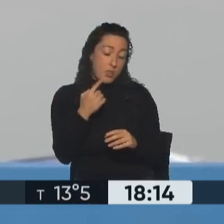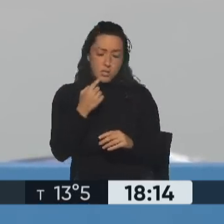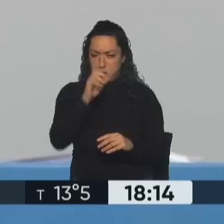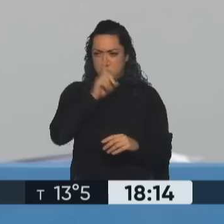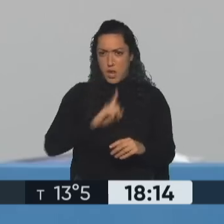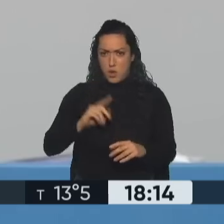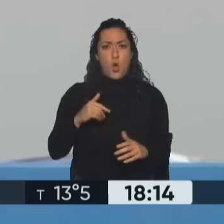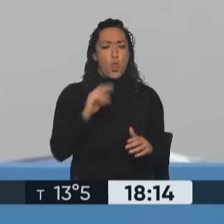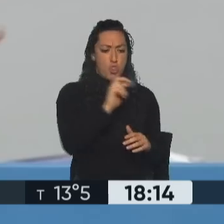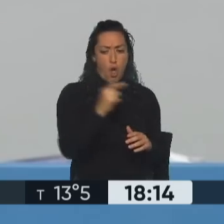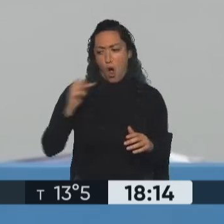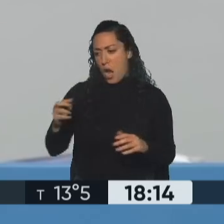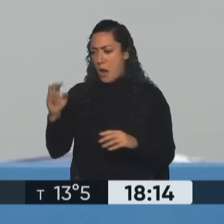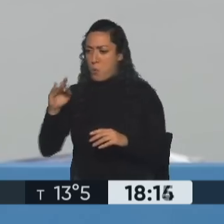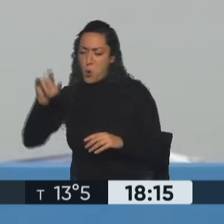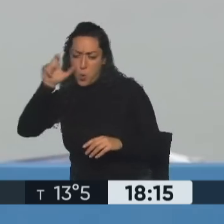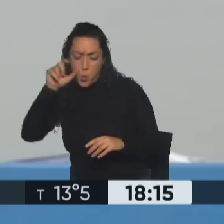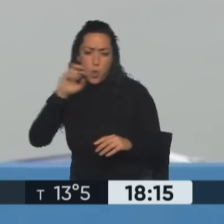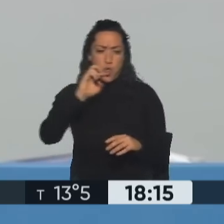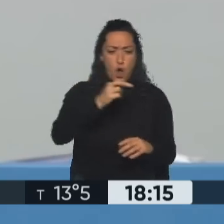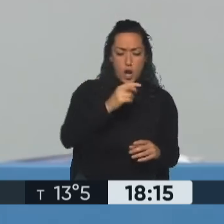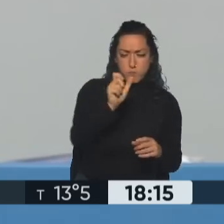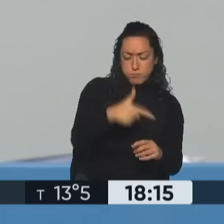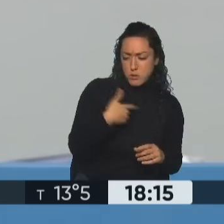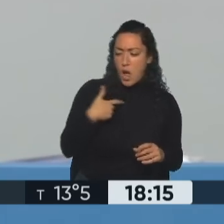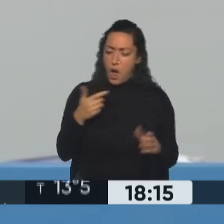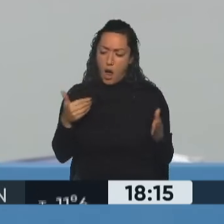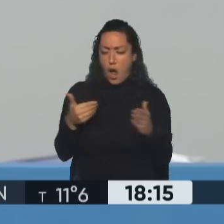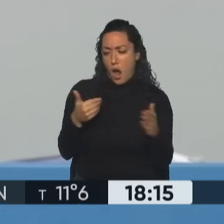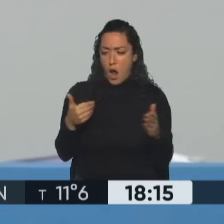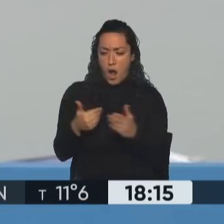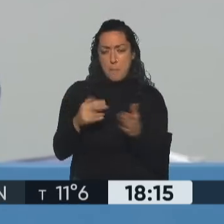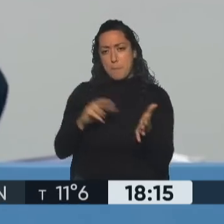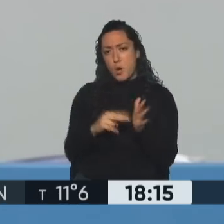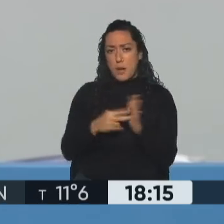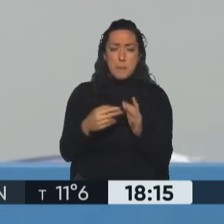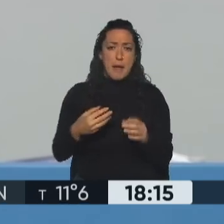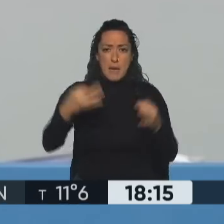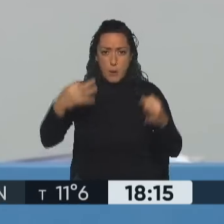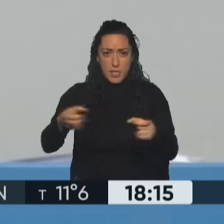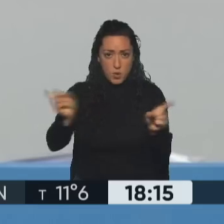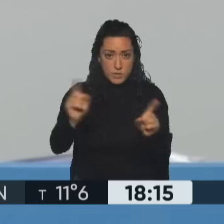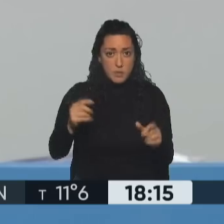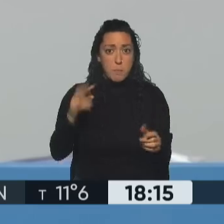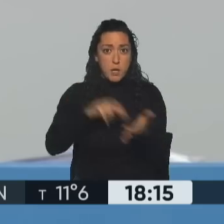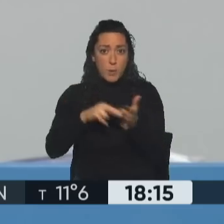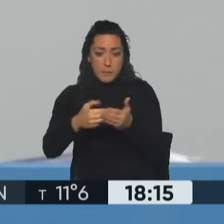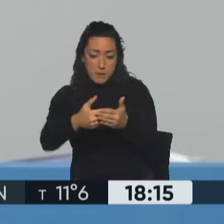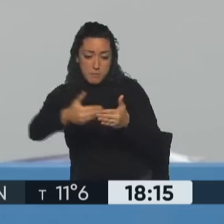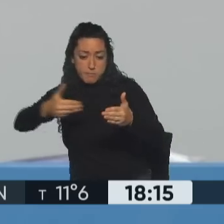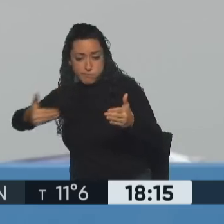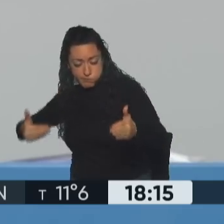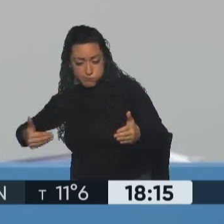muy serio lo decía, mirá vos, o sea que el problema no es la honestidad o la honestidad, es la brecha. O sea, como la brecha